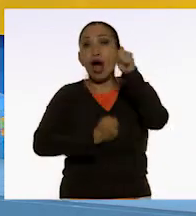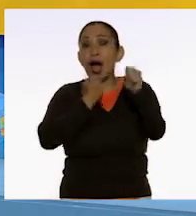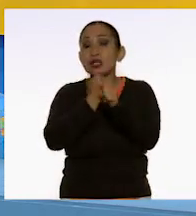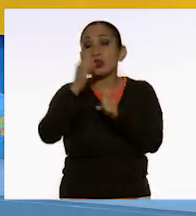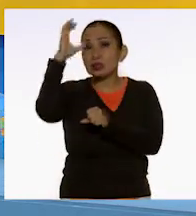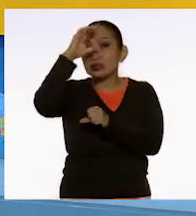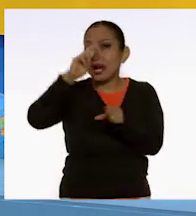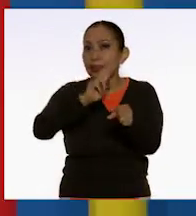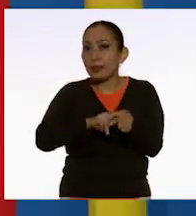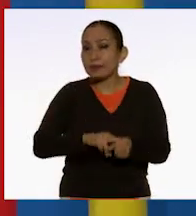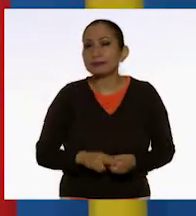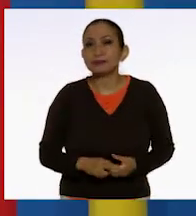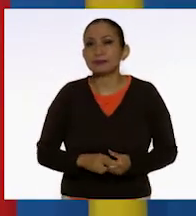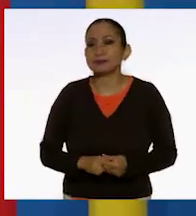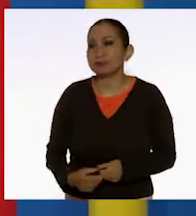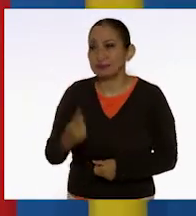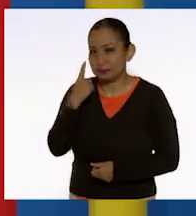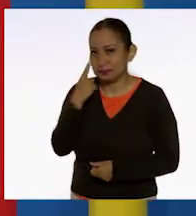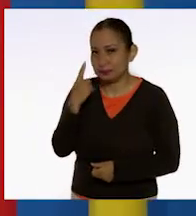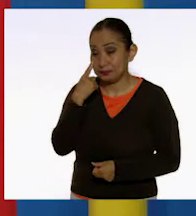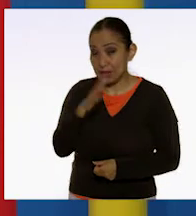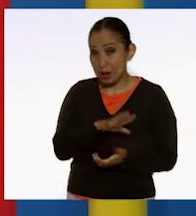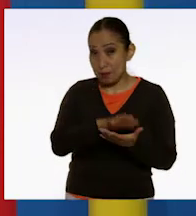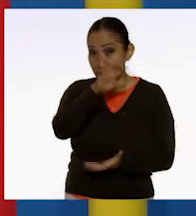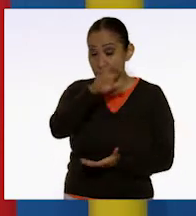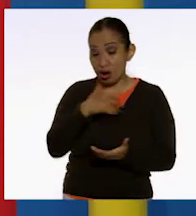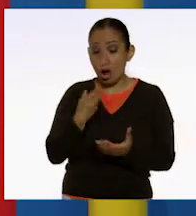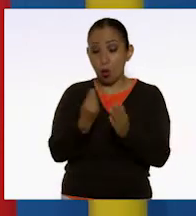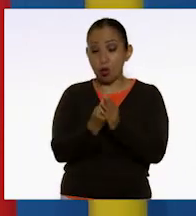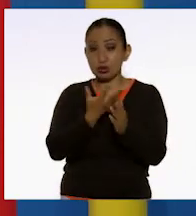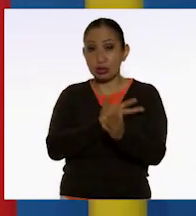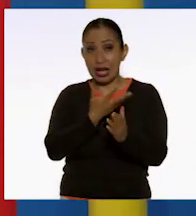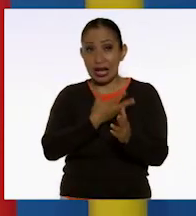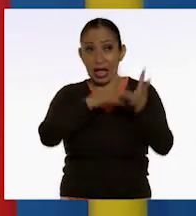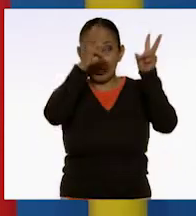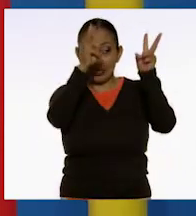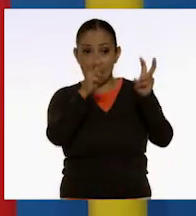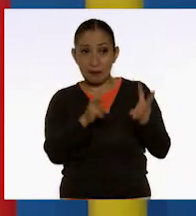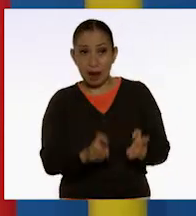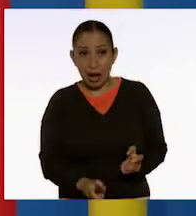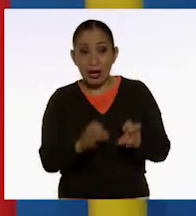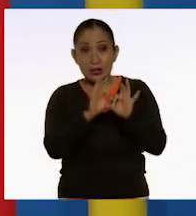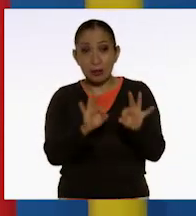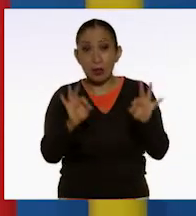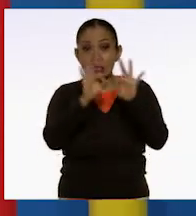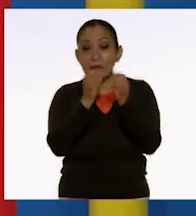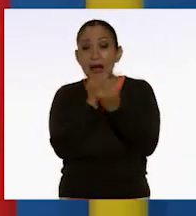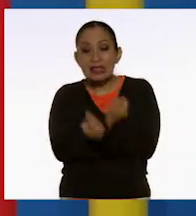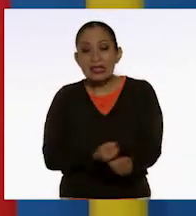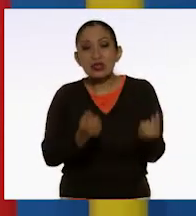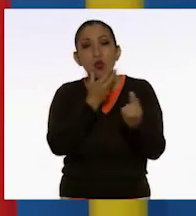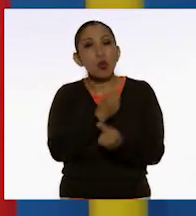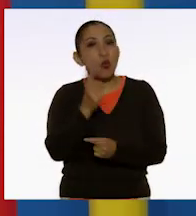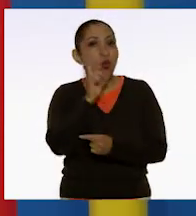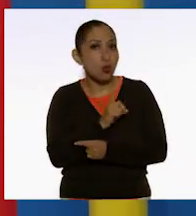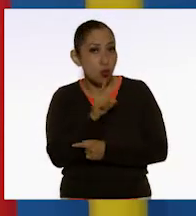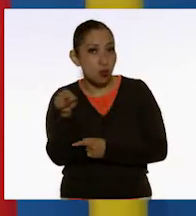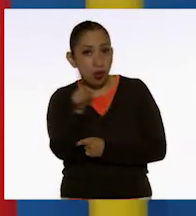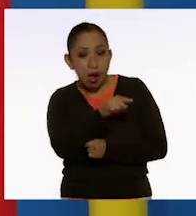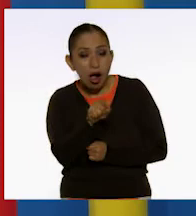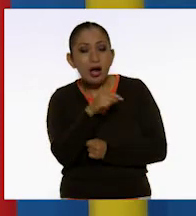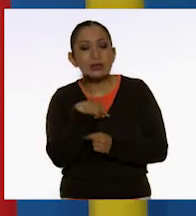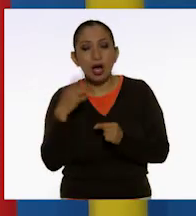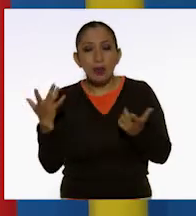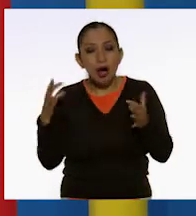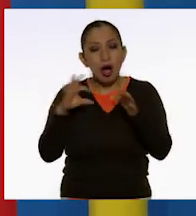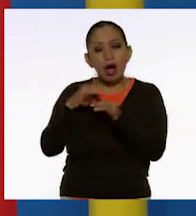Ciencias Naturales? Díganos. Mira, en general, el curso incluye contenidos de relevancia para niñas y niños, ya que se